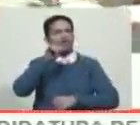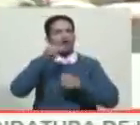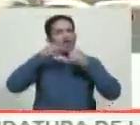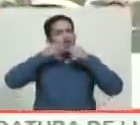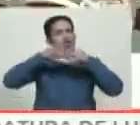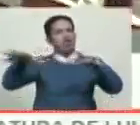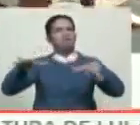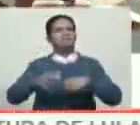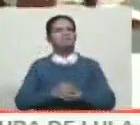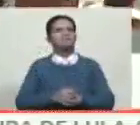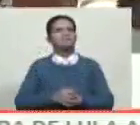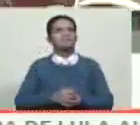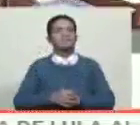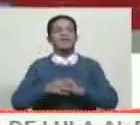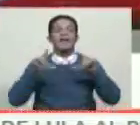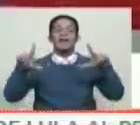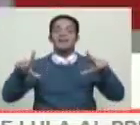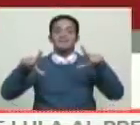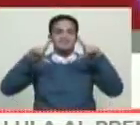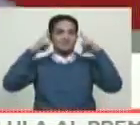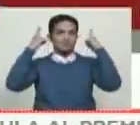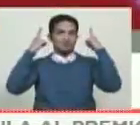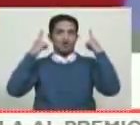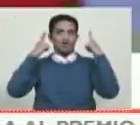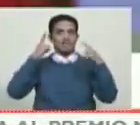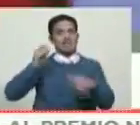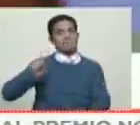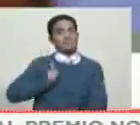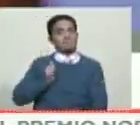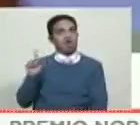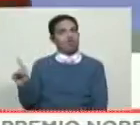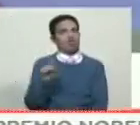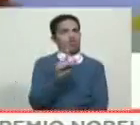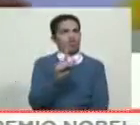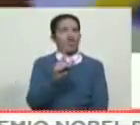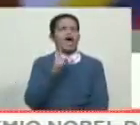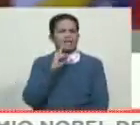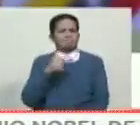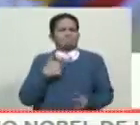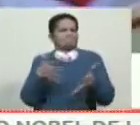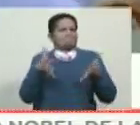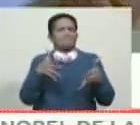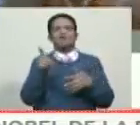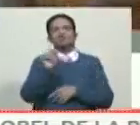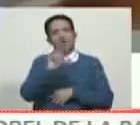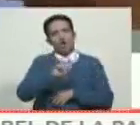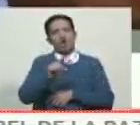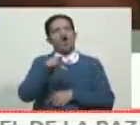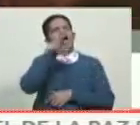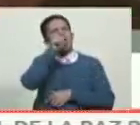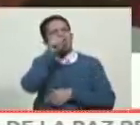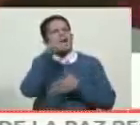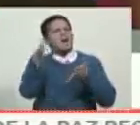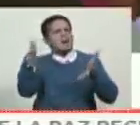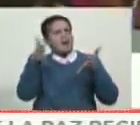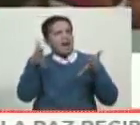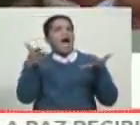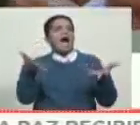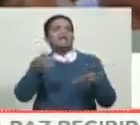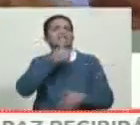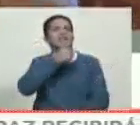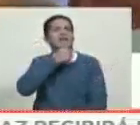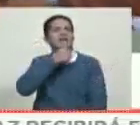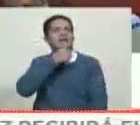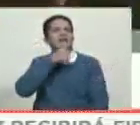una noticia que andaba por ahí. Los tiburones no se van a autoproclamar. No. No, los campeones son Cardenales